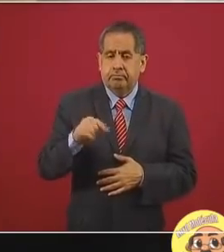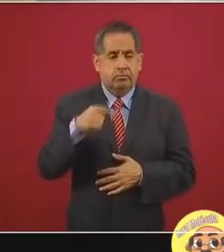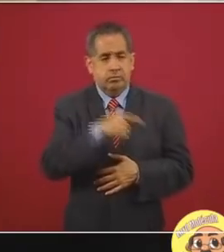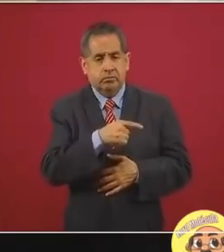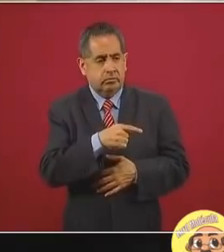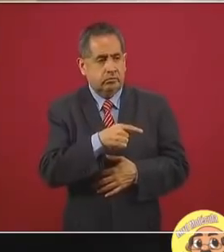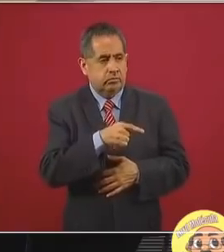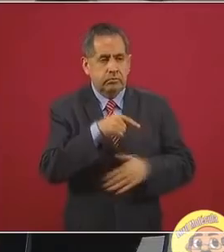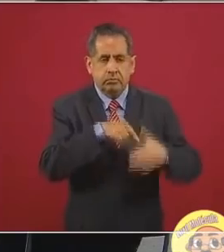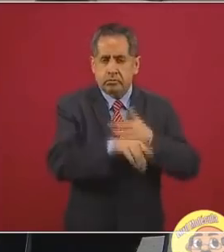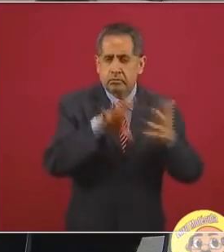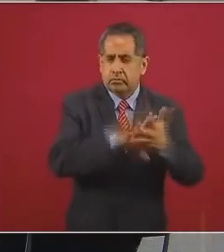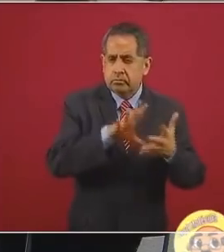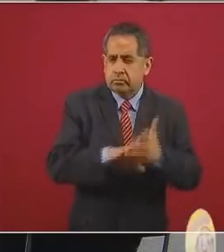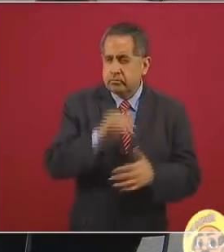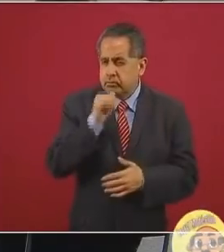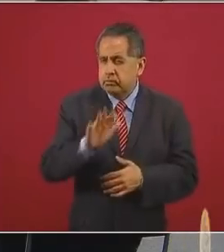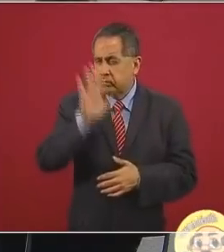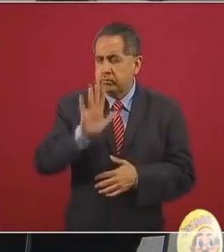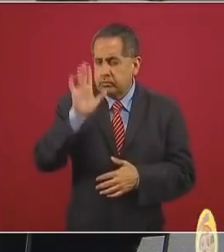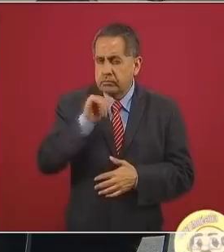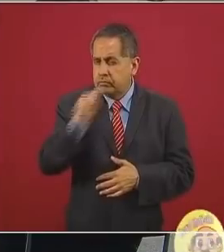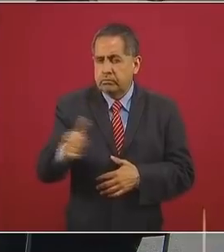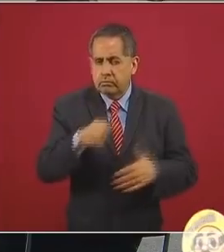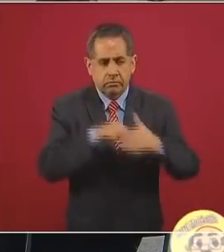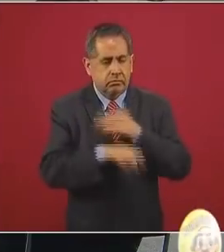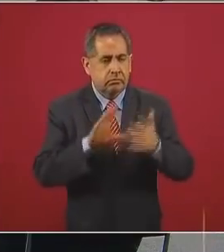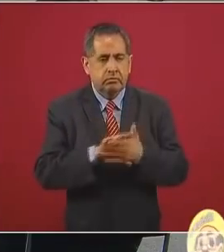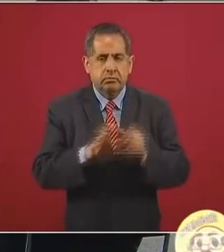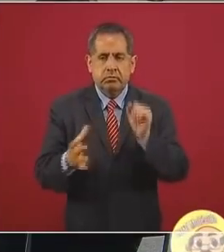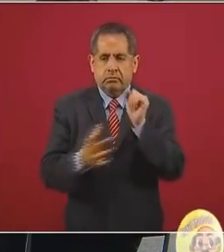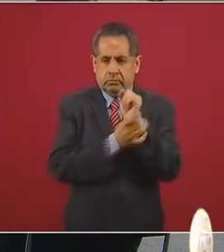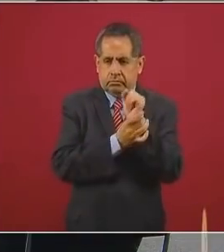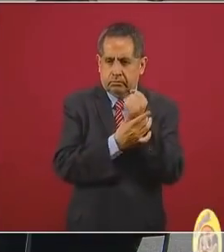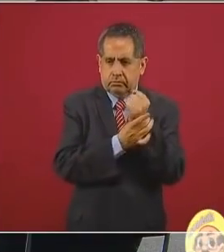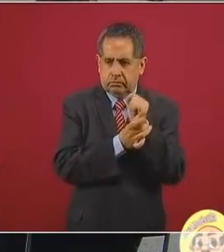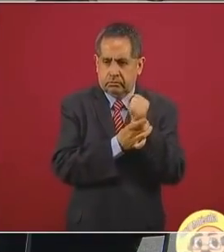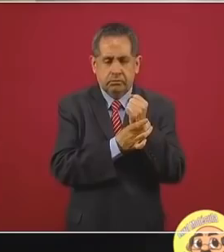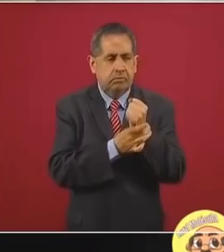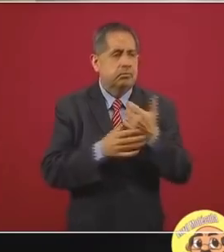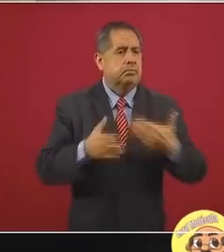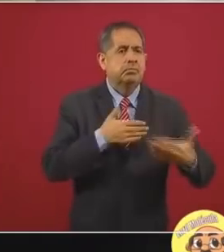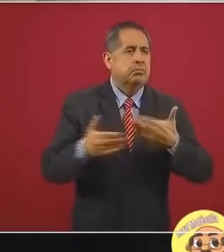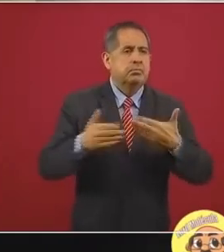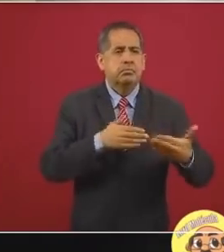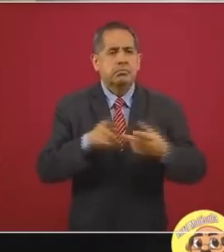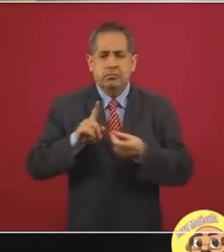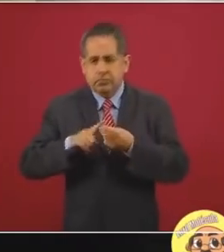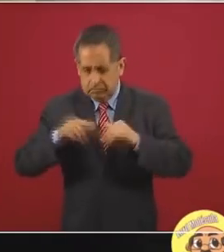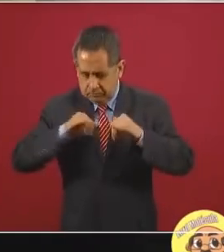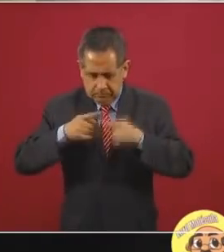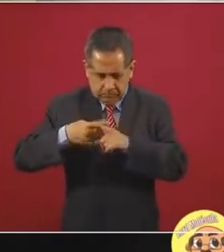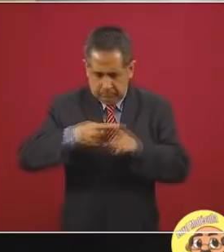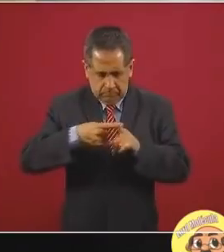pues no va a tocar la cárcel, va a tener una pulsera que lo identificará. Preguntarle,